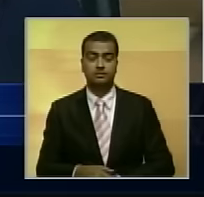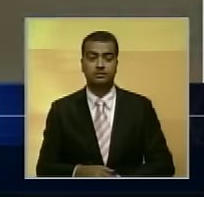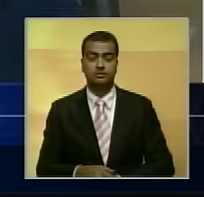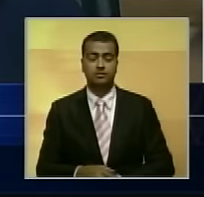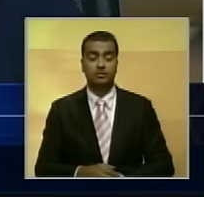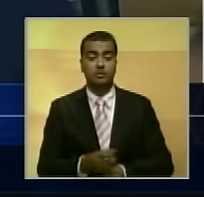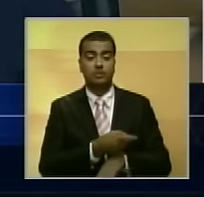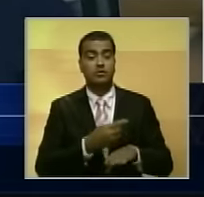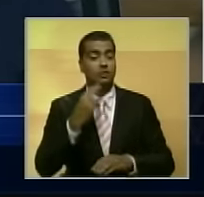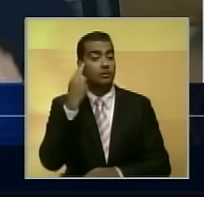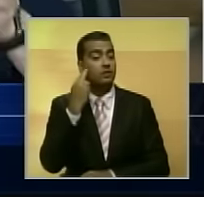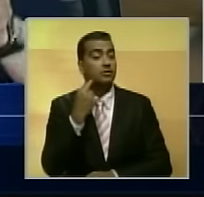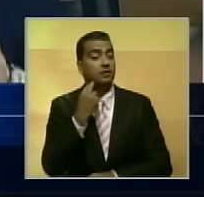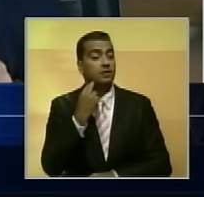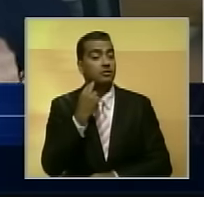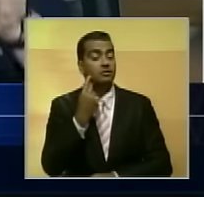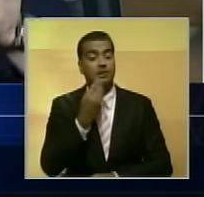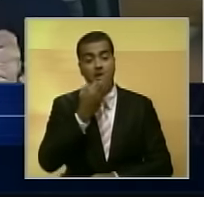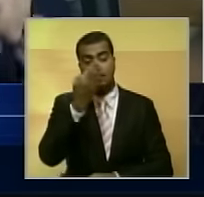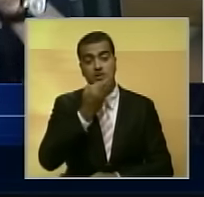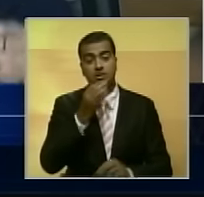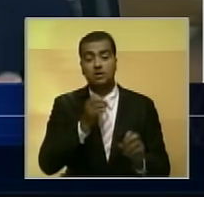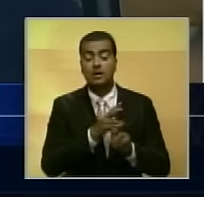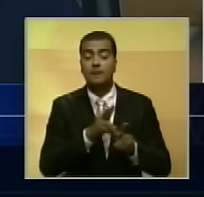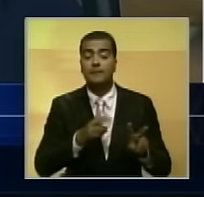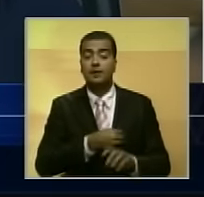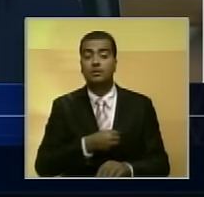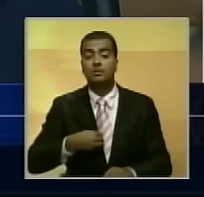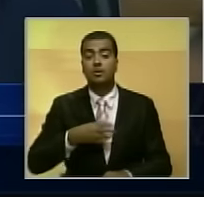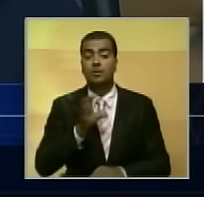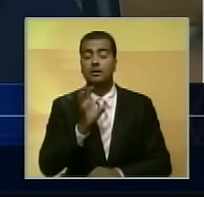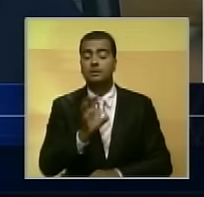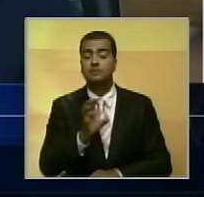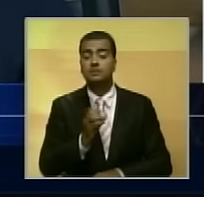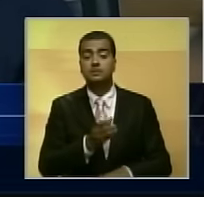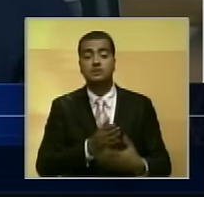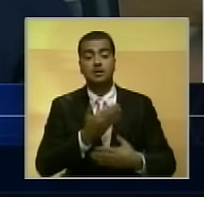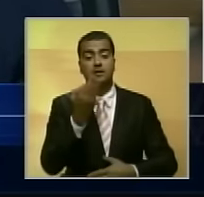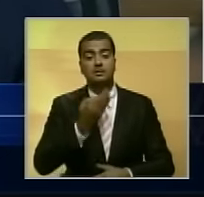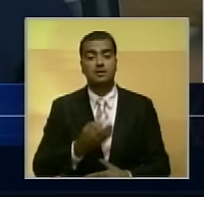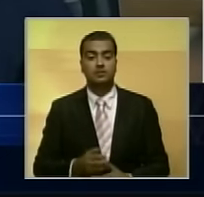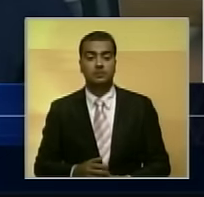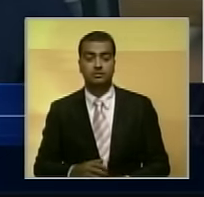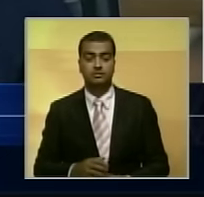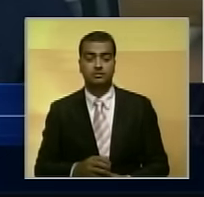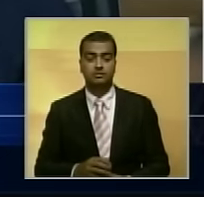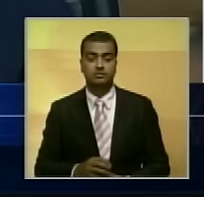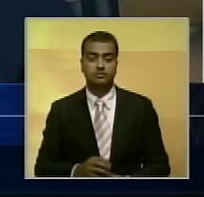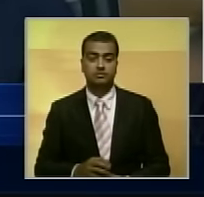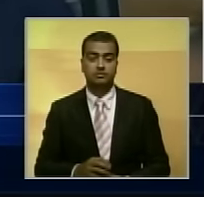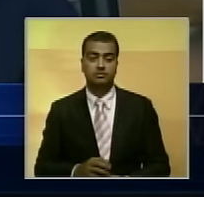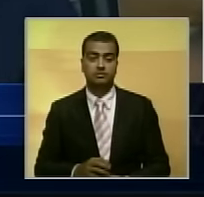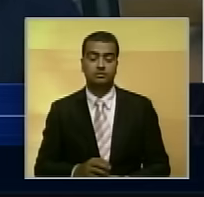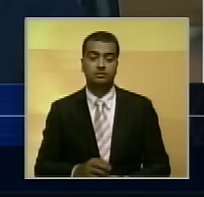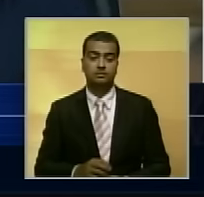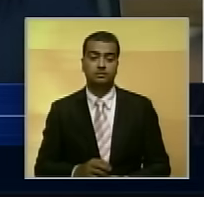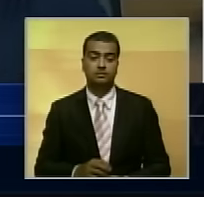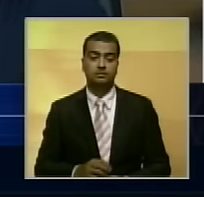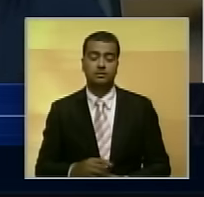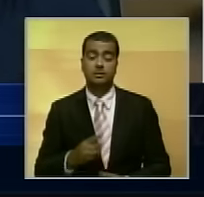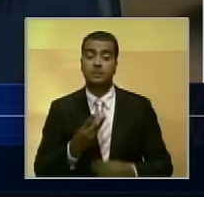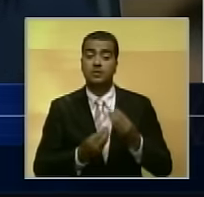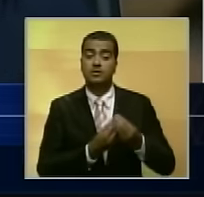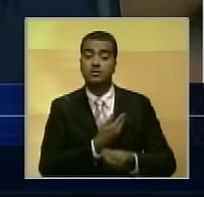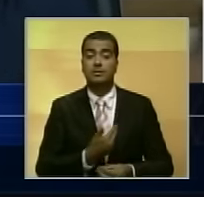gobierno bolivariano, quien garantizó la paz en nuestro país y sigue garantizándolo. Lo primero que